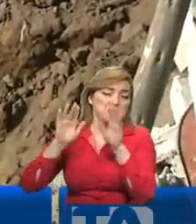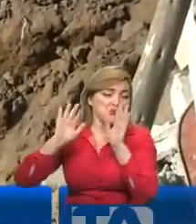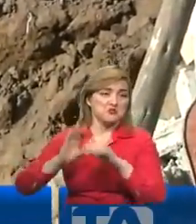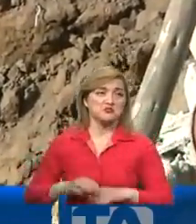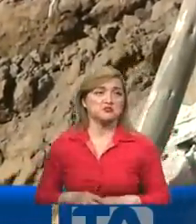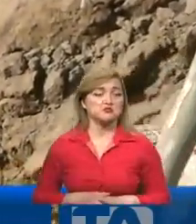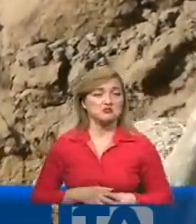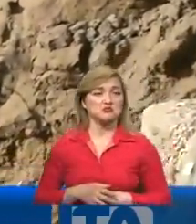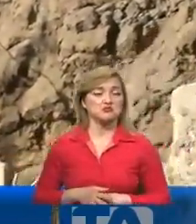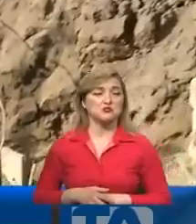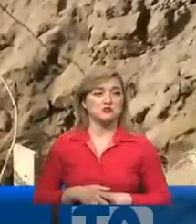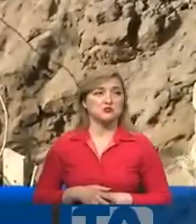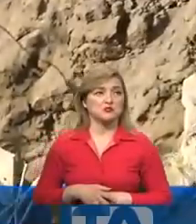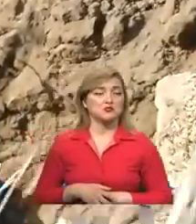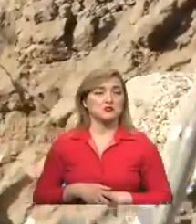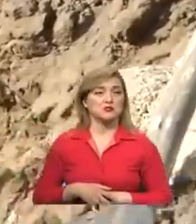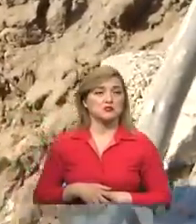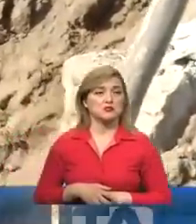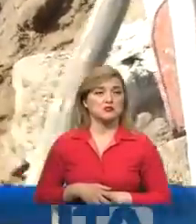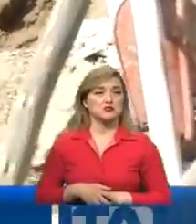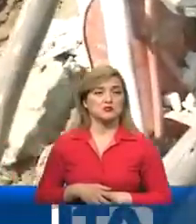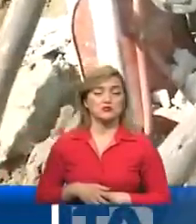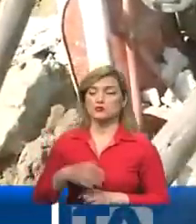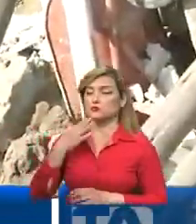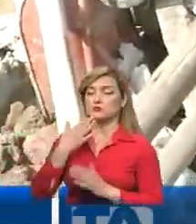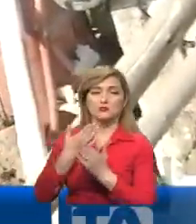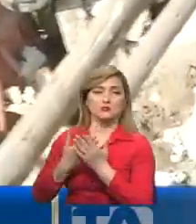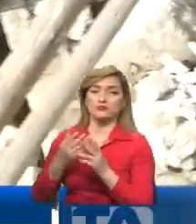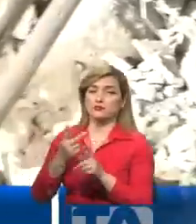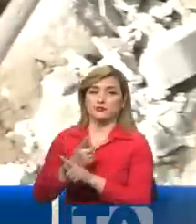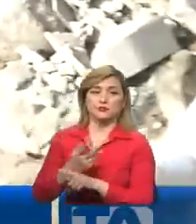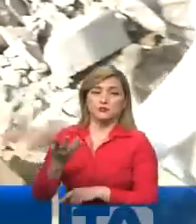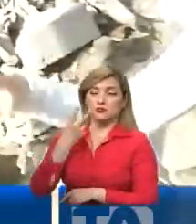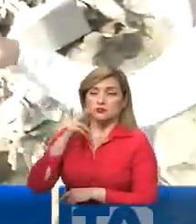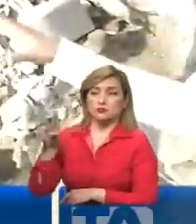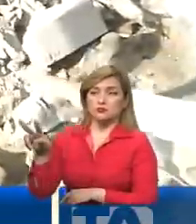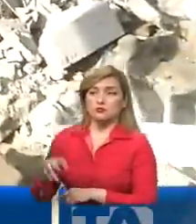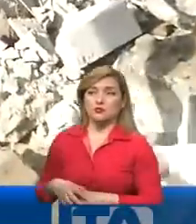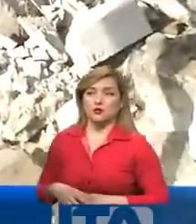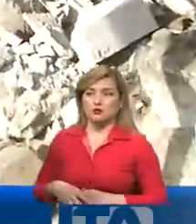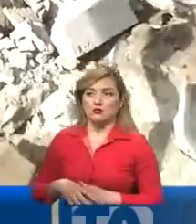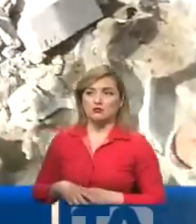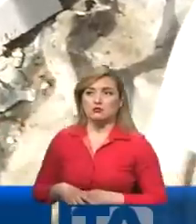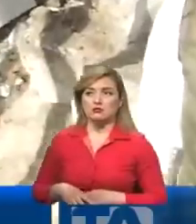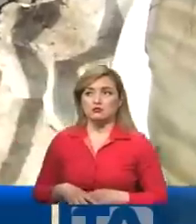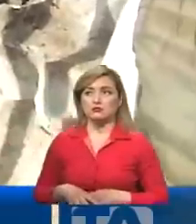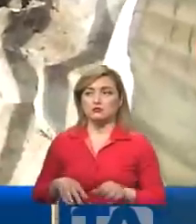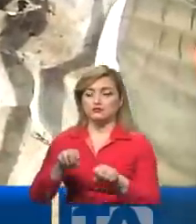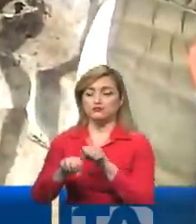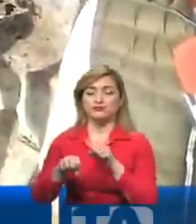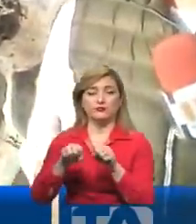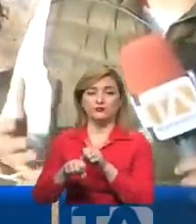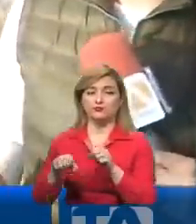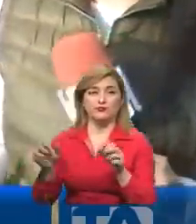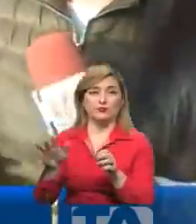Perfecto, muchas gracias. En realidad es una terrible tragedia lo que ha ocurrido aquí y ustedes pueden ya observar los graves daños que ha